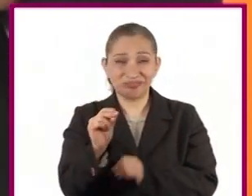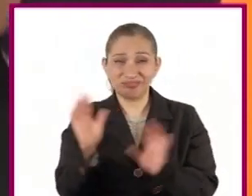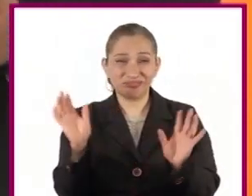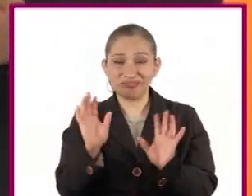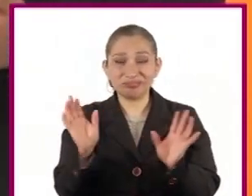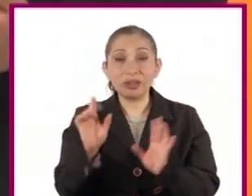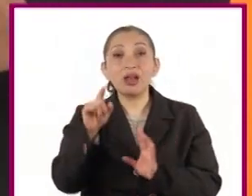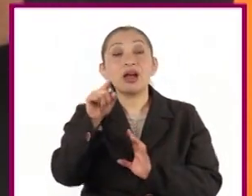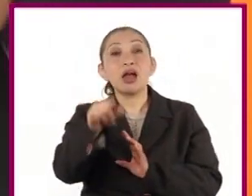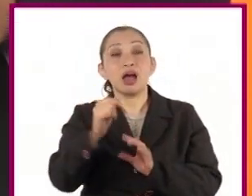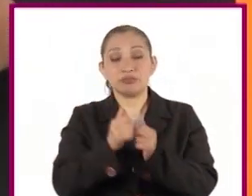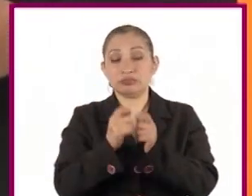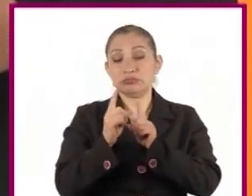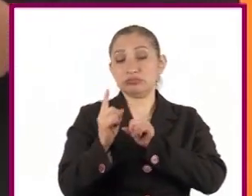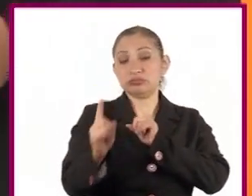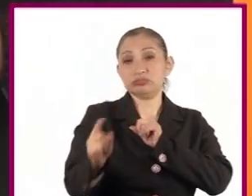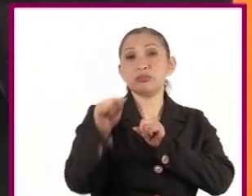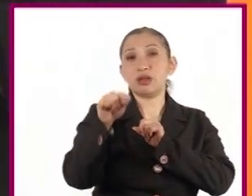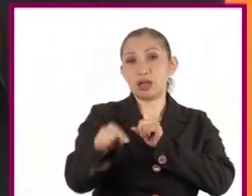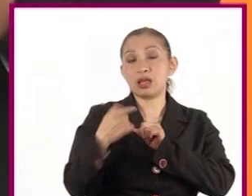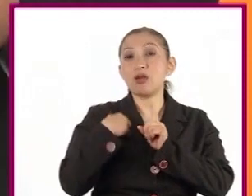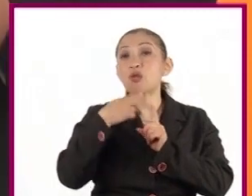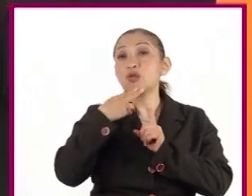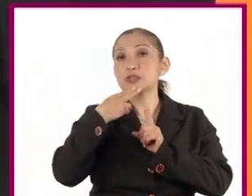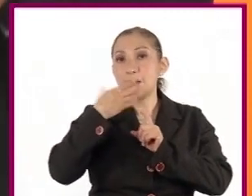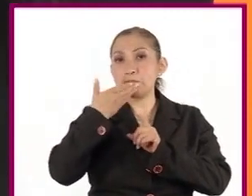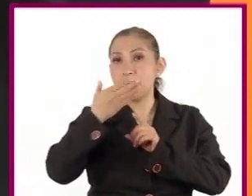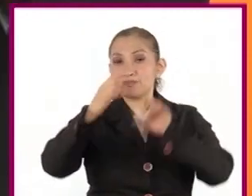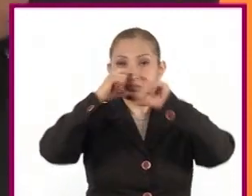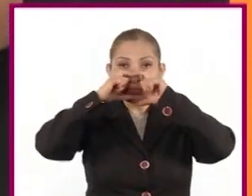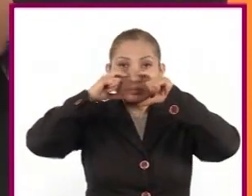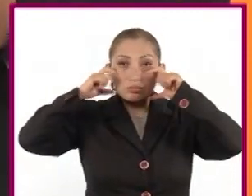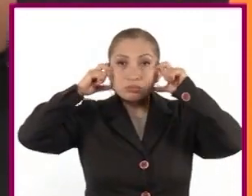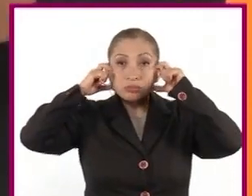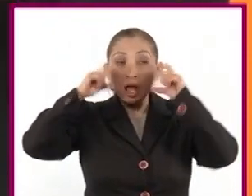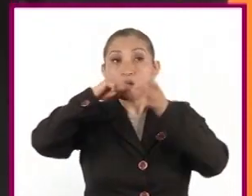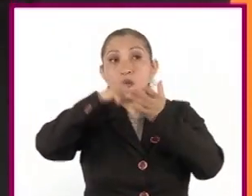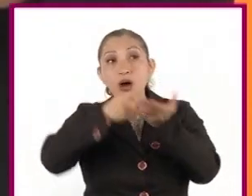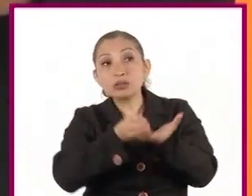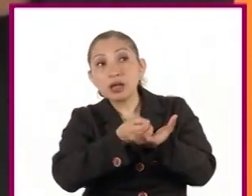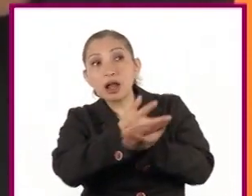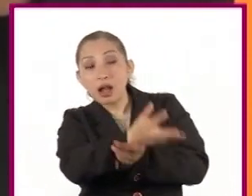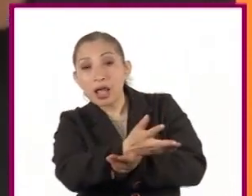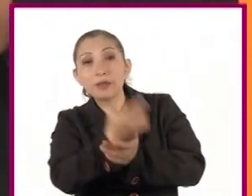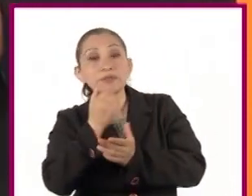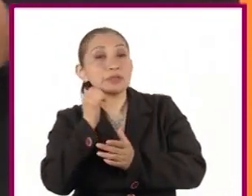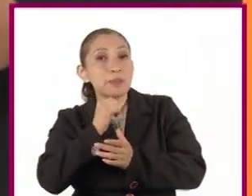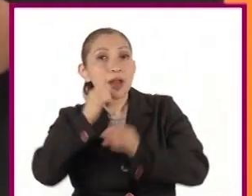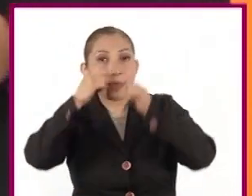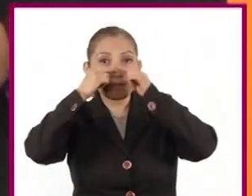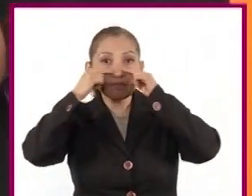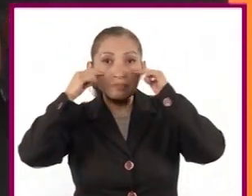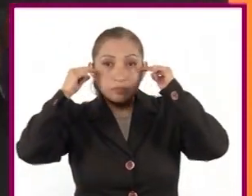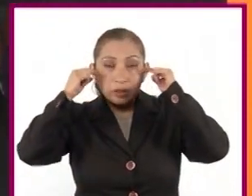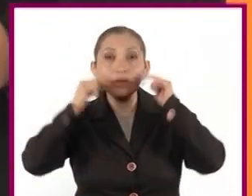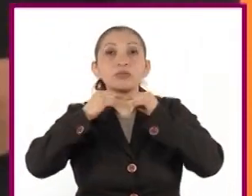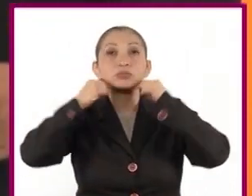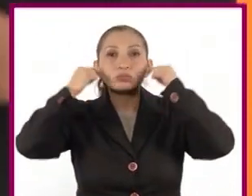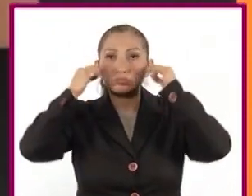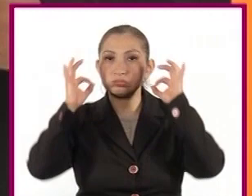Mantengan la sana distancia y utilicen apropiadamente el cubrebocas en espacios públicos, cubriendo nariz y boca